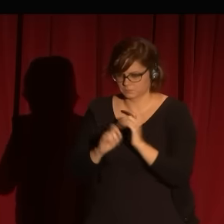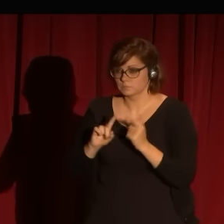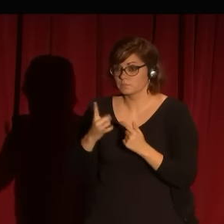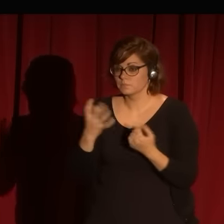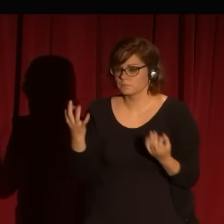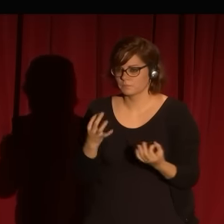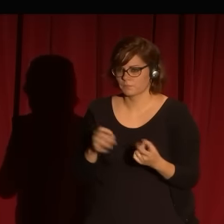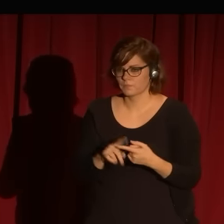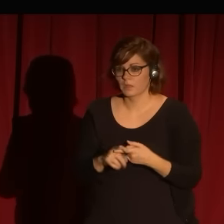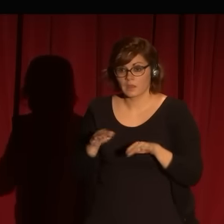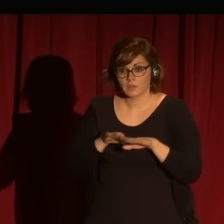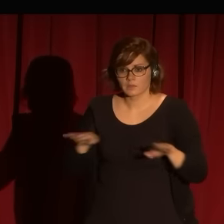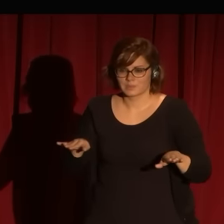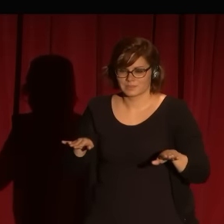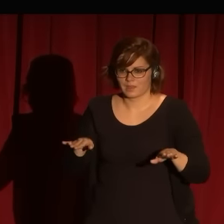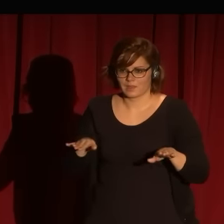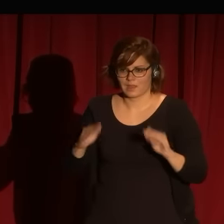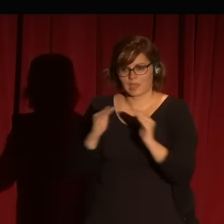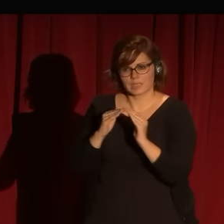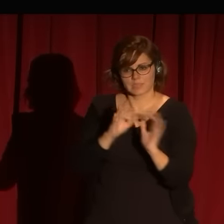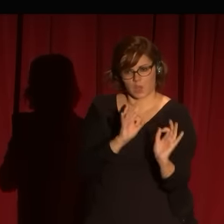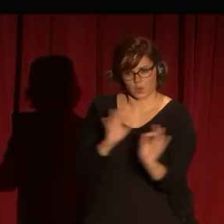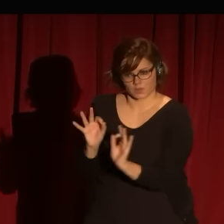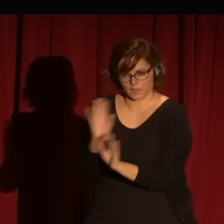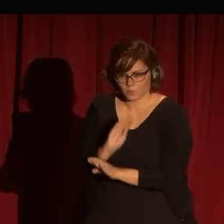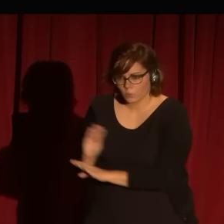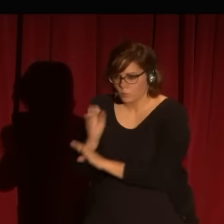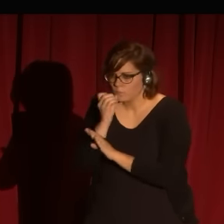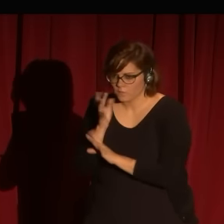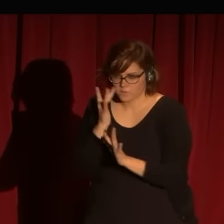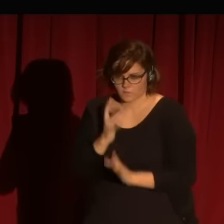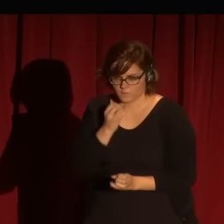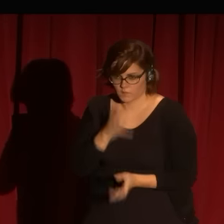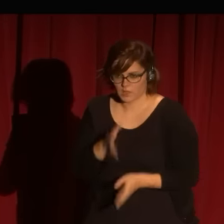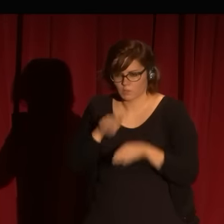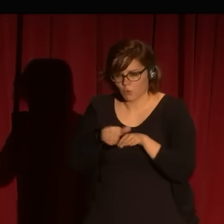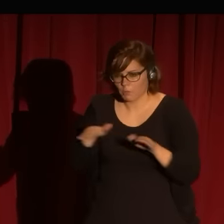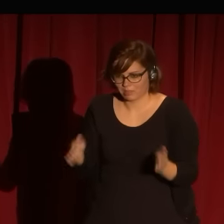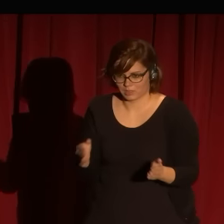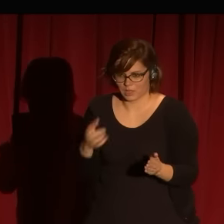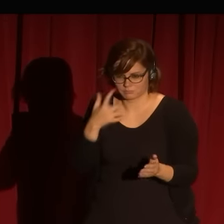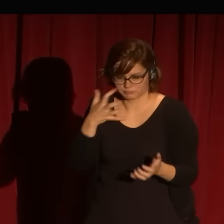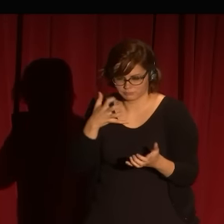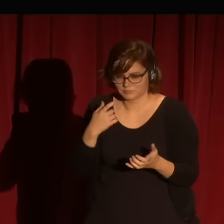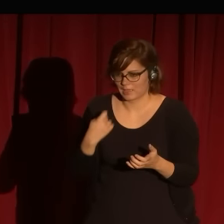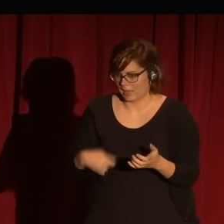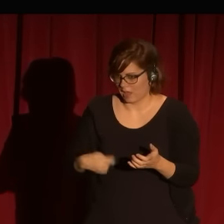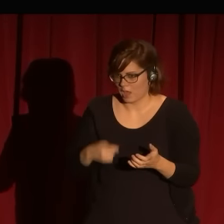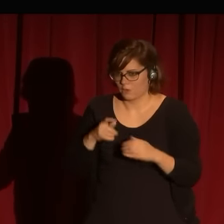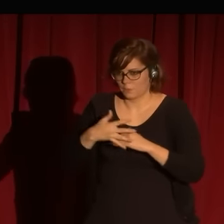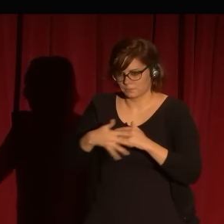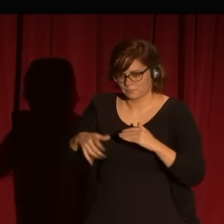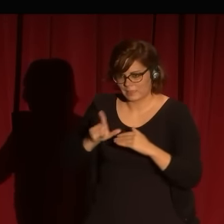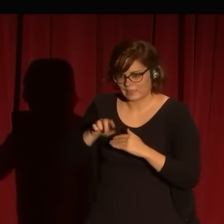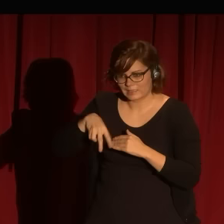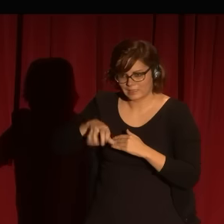es que esta mesa pertenece a una casa ordenada bien cuidada porque tiene un mantel caro de Lino y